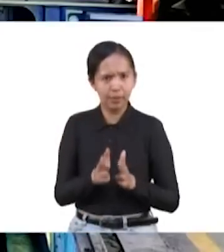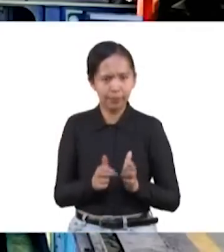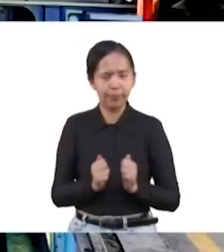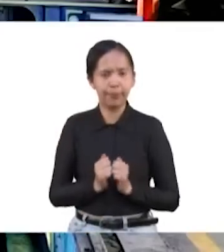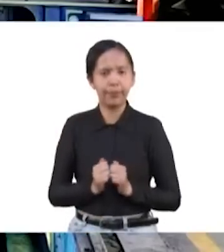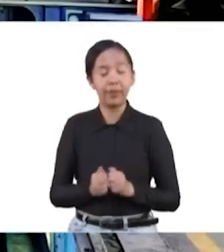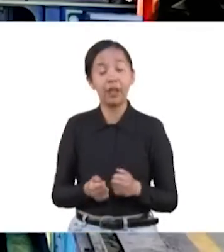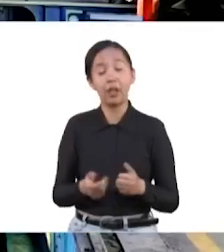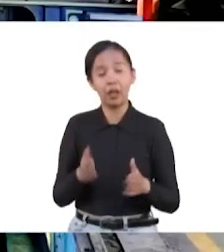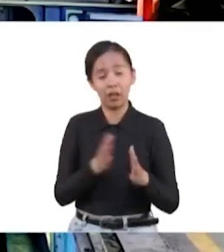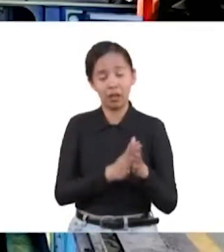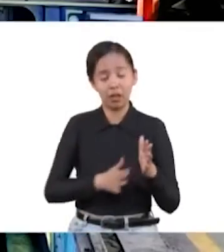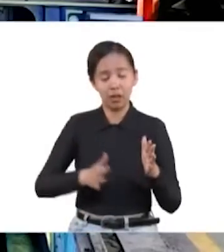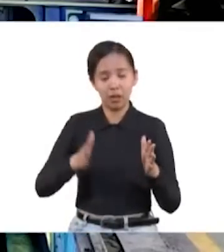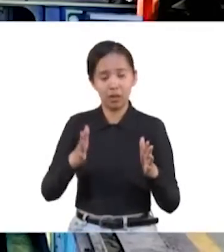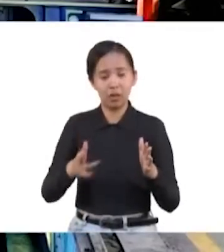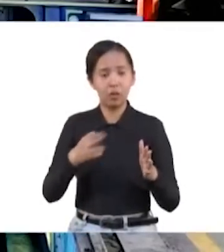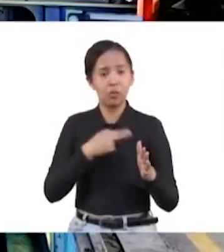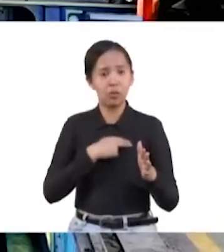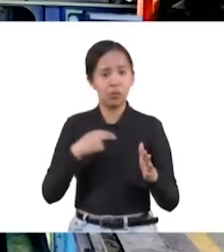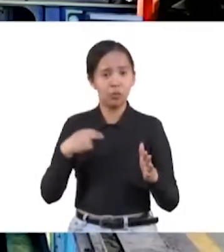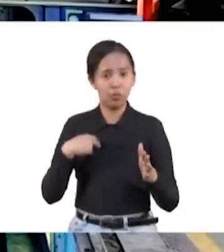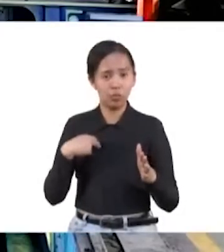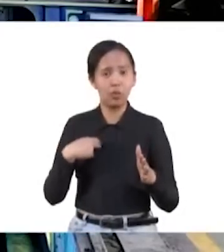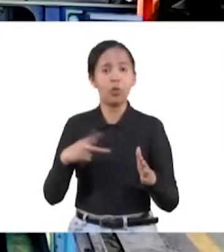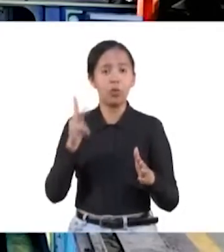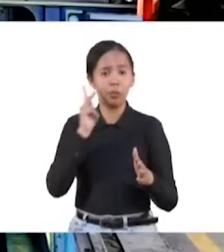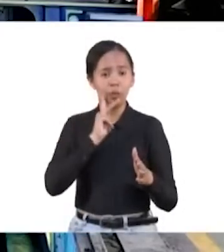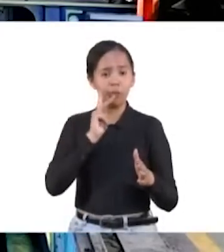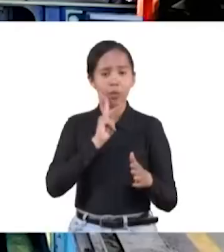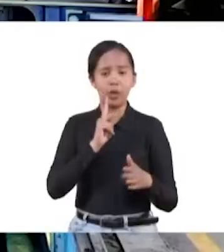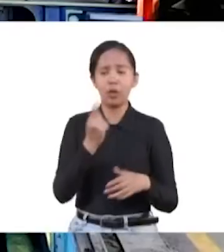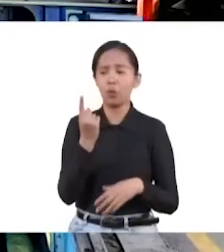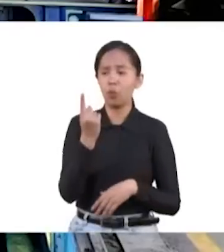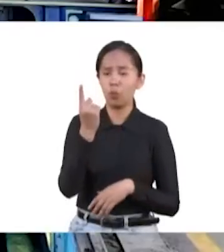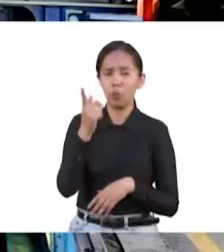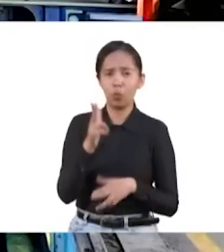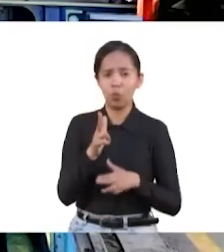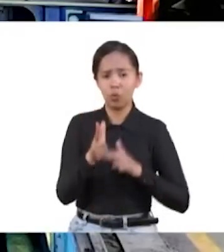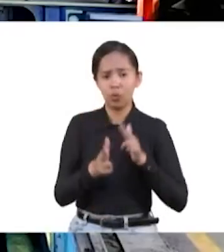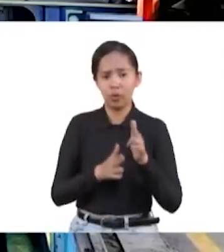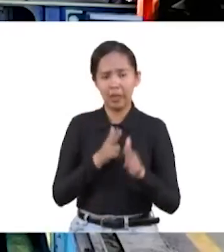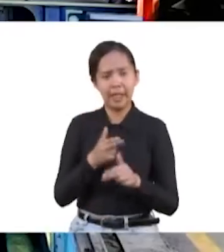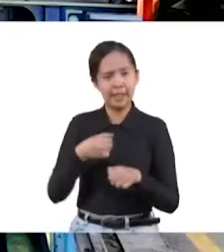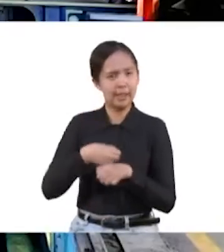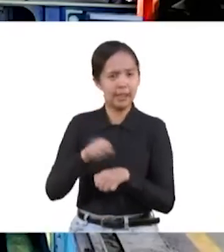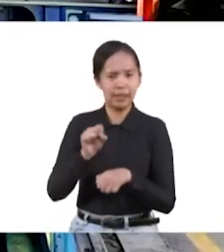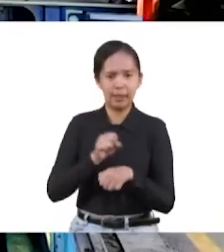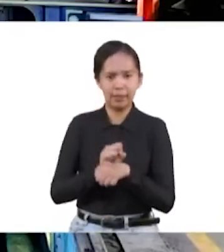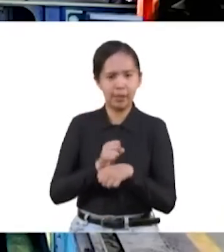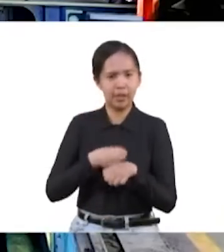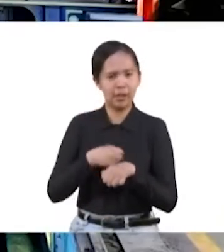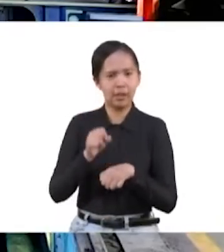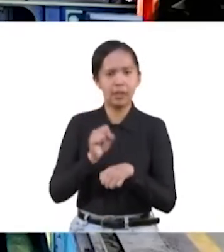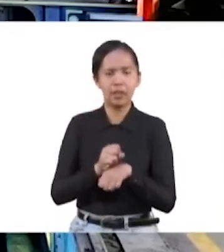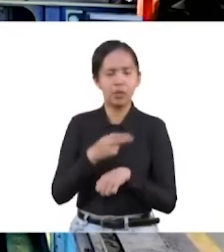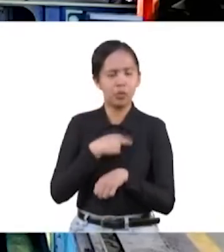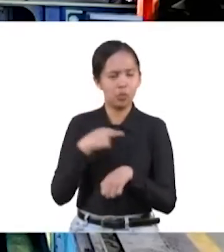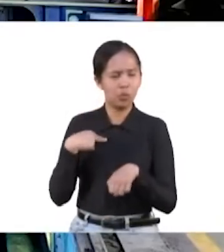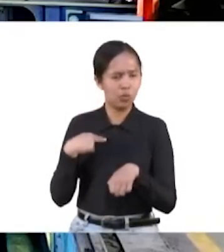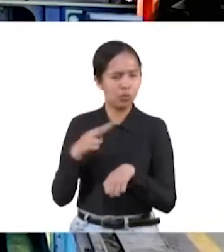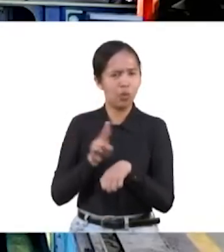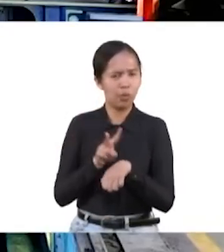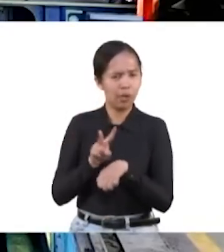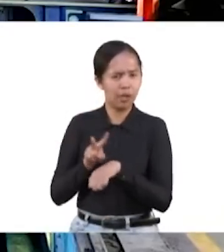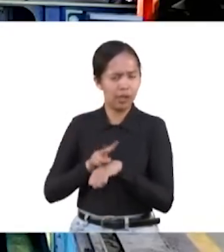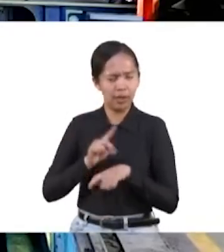fase estaremos haciendo pruebas con un solo tren por varias semanas, verificando los diferentes sistemas. Una